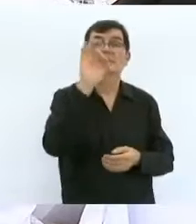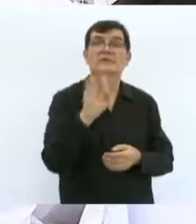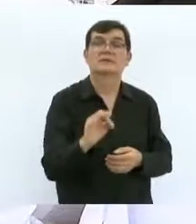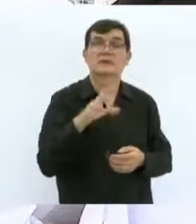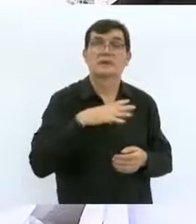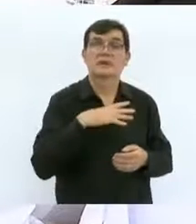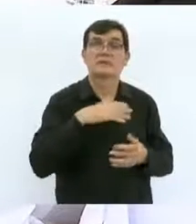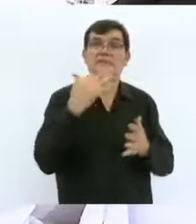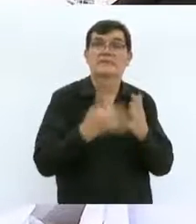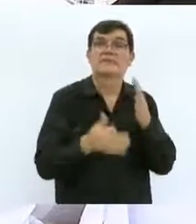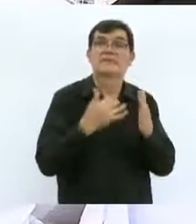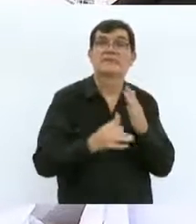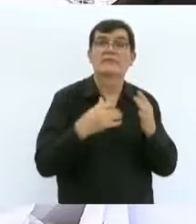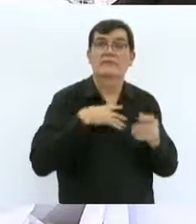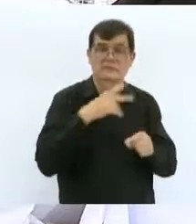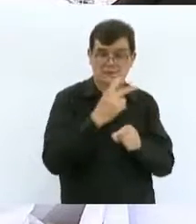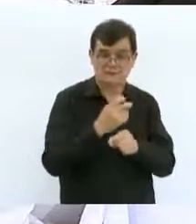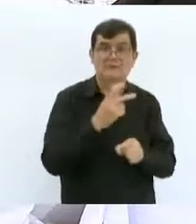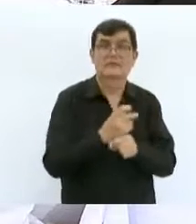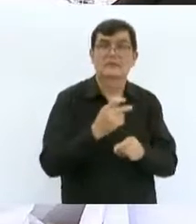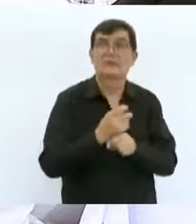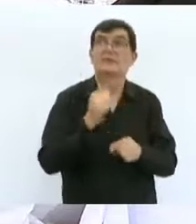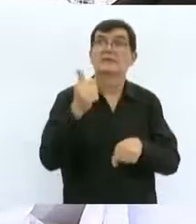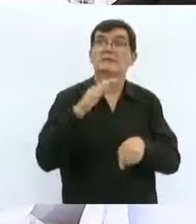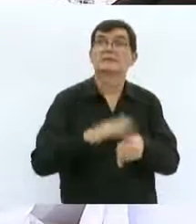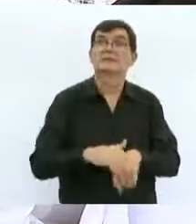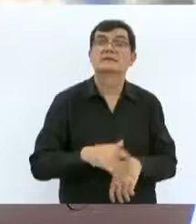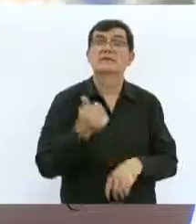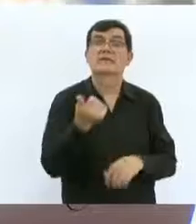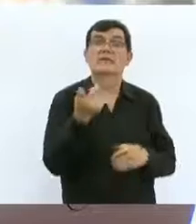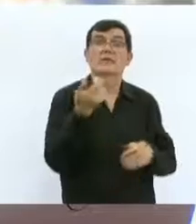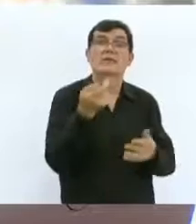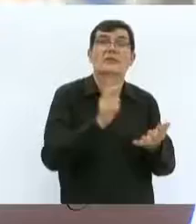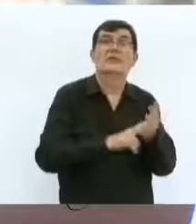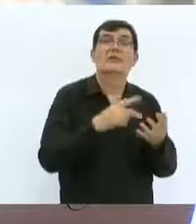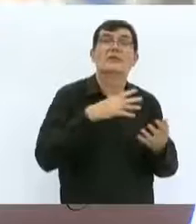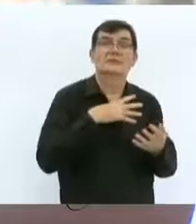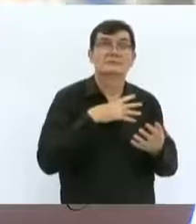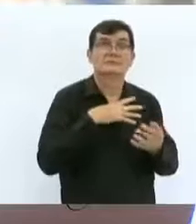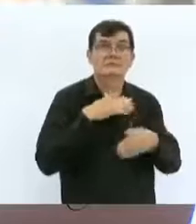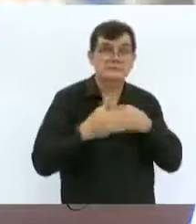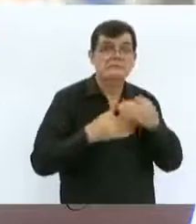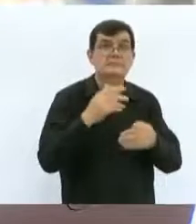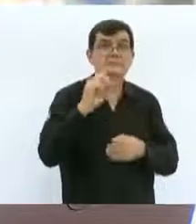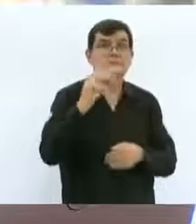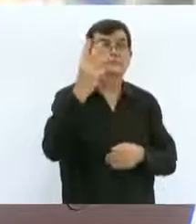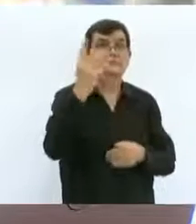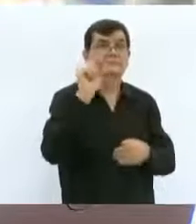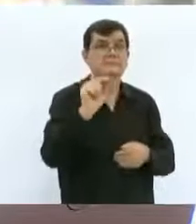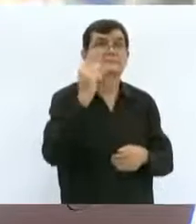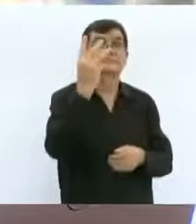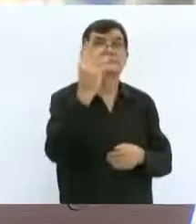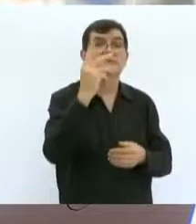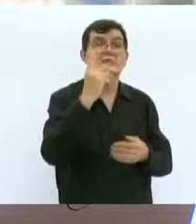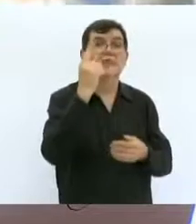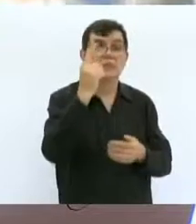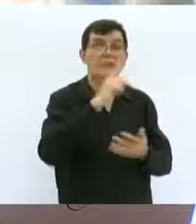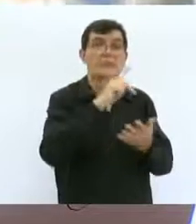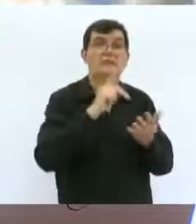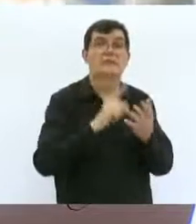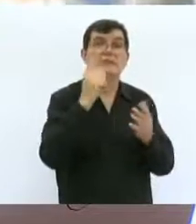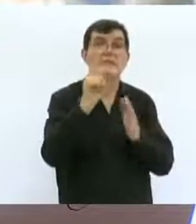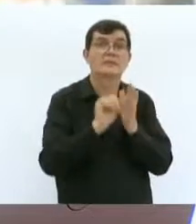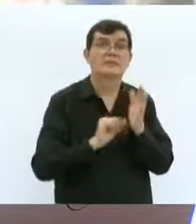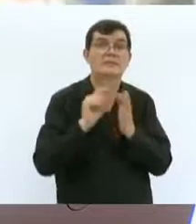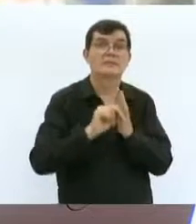sin contar la la segunda administración hacia tendremos que avanzar 33.1 kilómetros al mes durante el